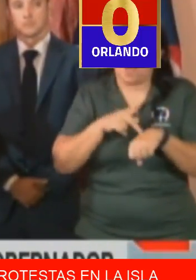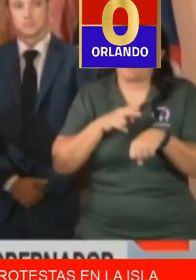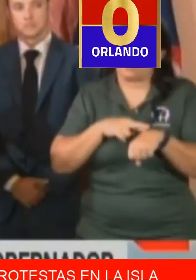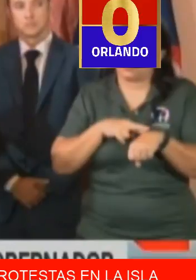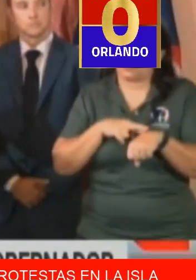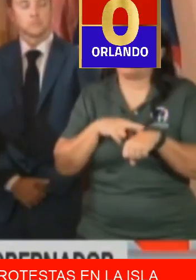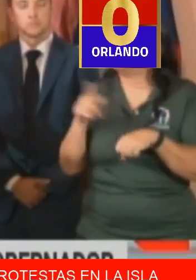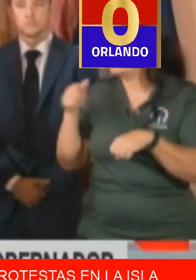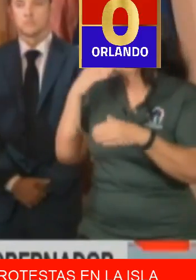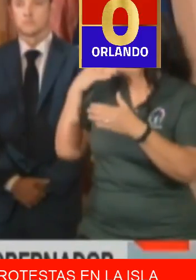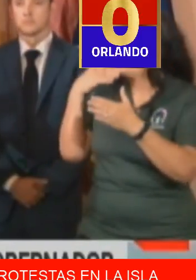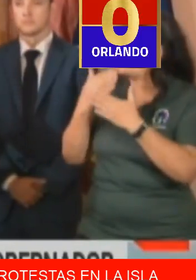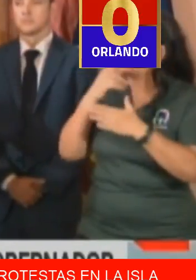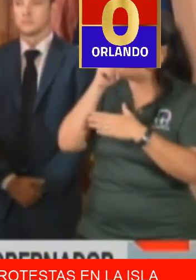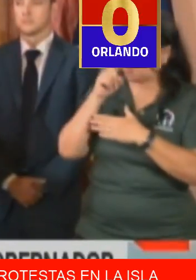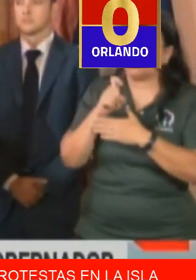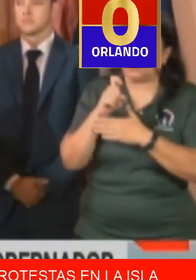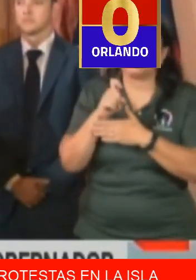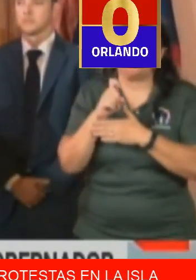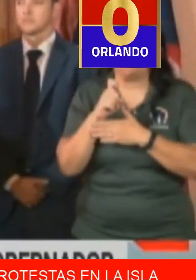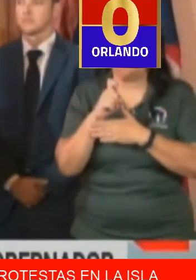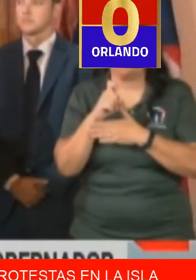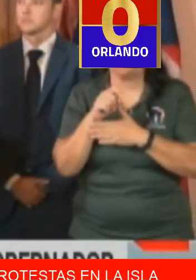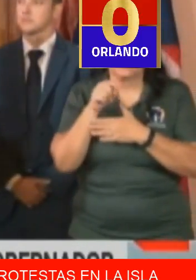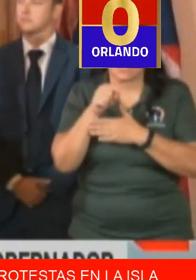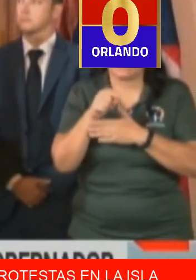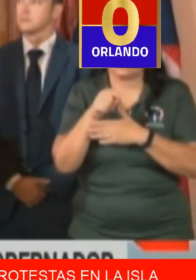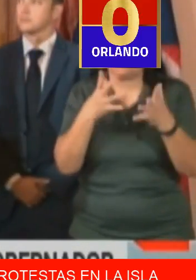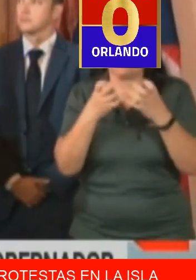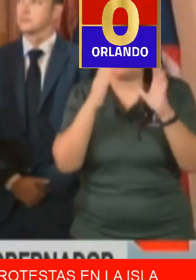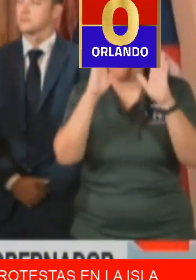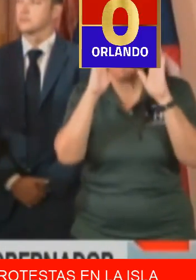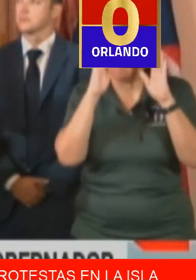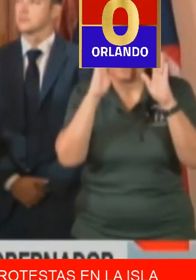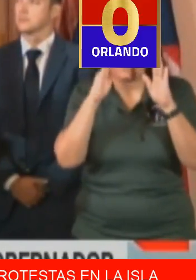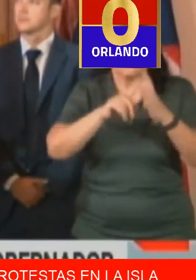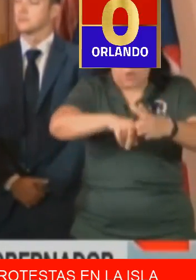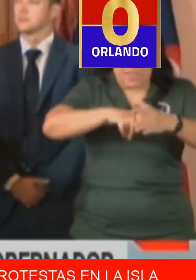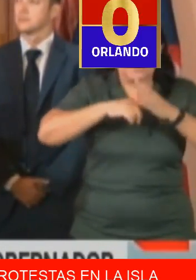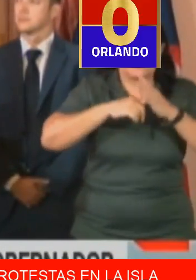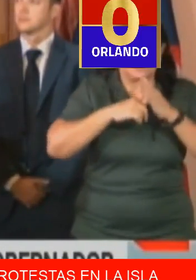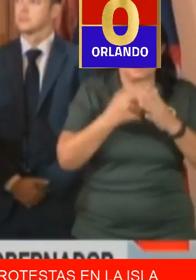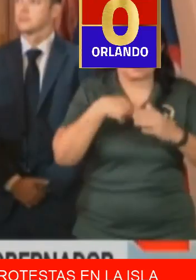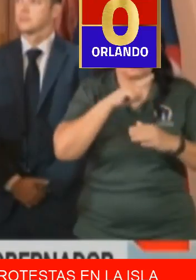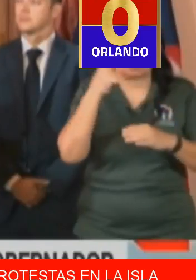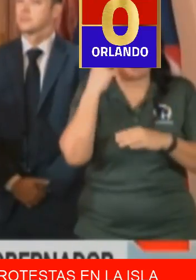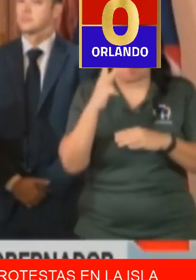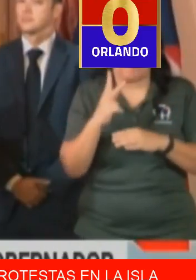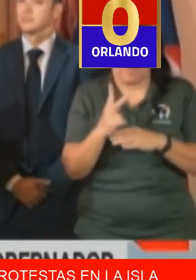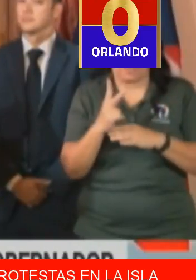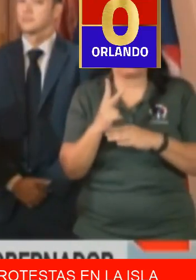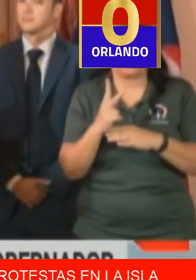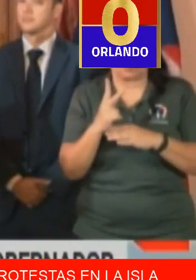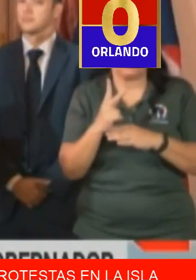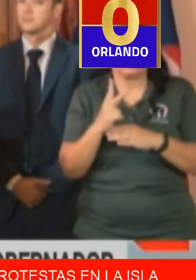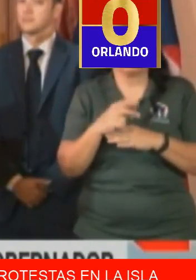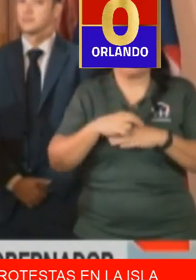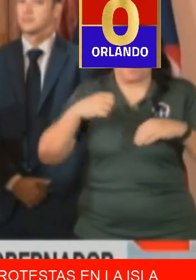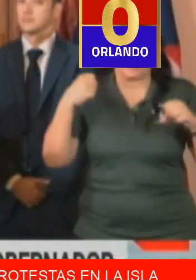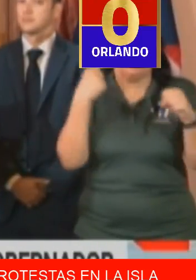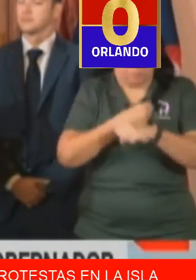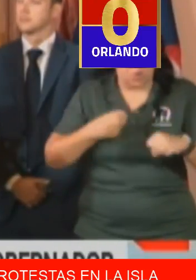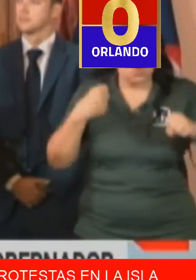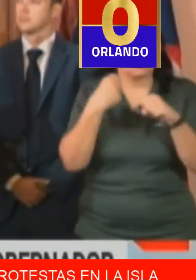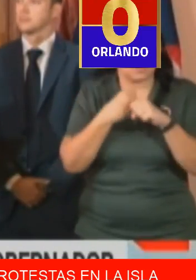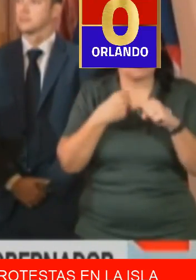muy buena pregunta, y es uno de los asuntos que yo quiero atender. Entre las iniciativas que nosotros hemos visto para batallar